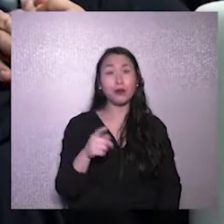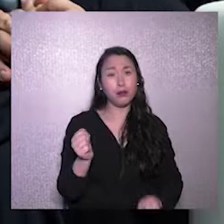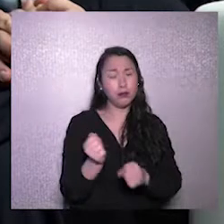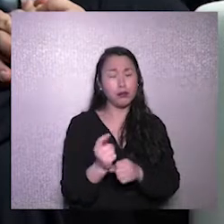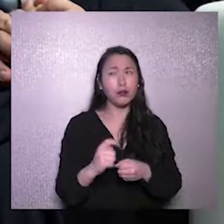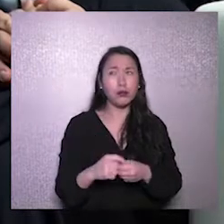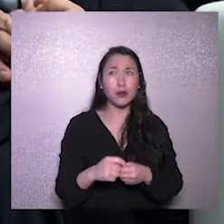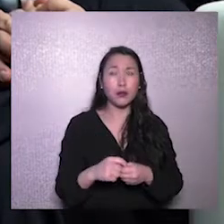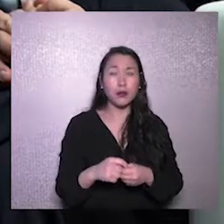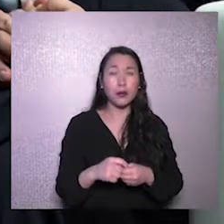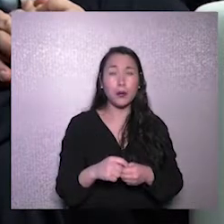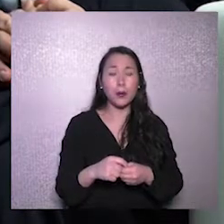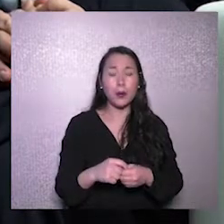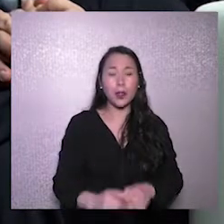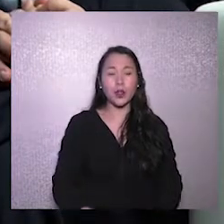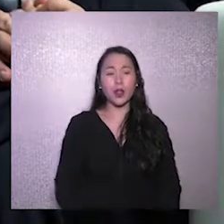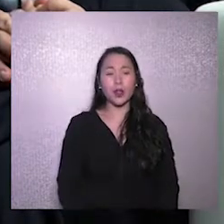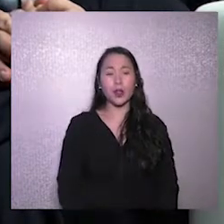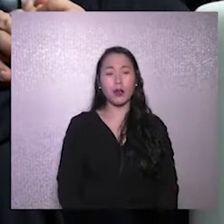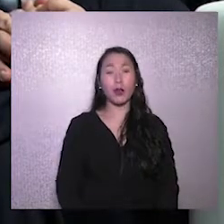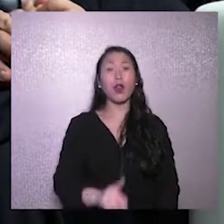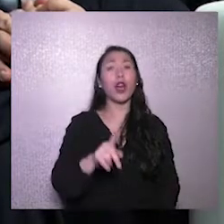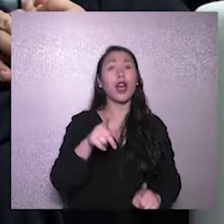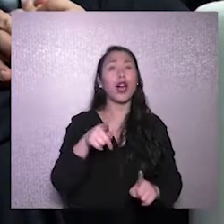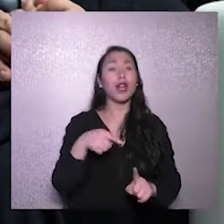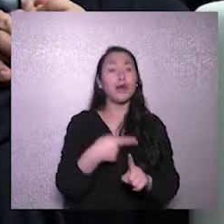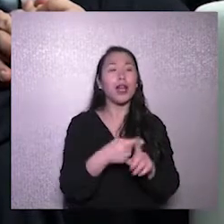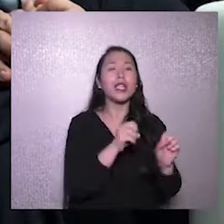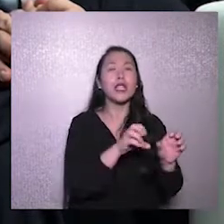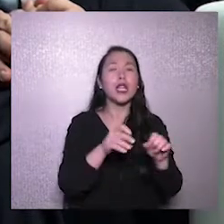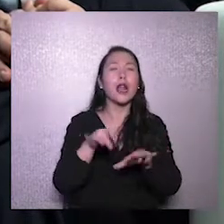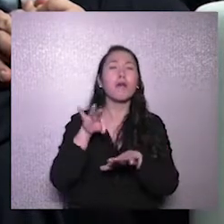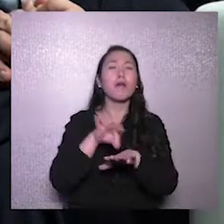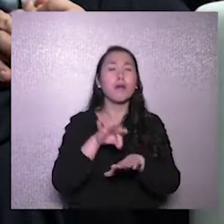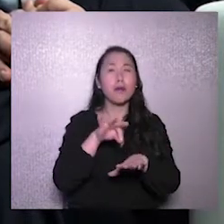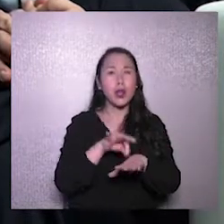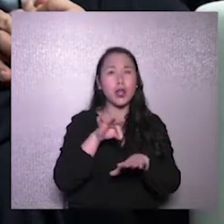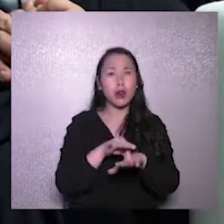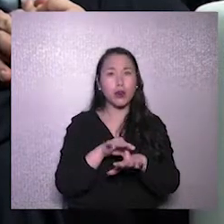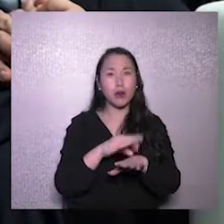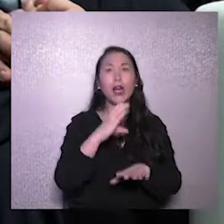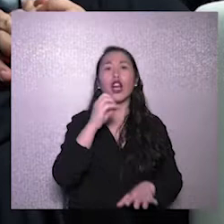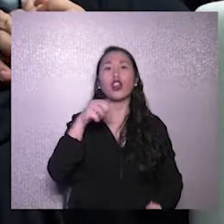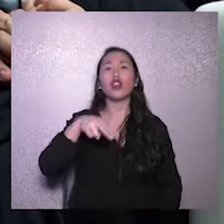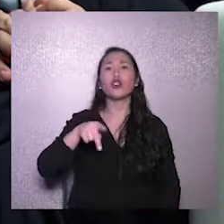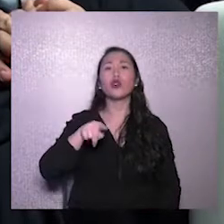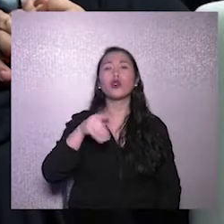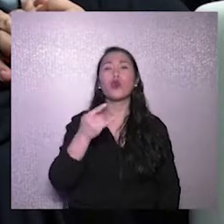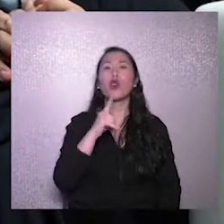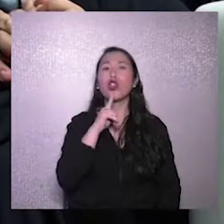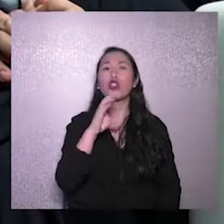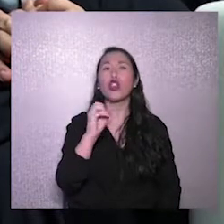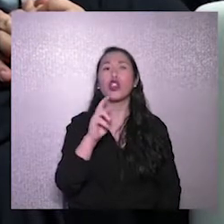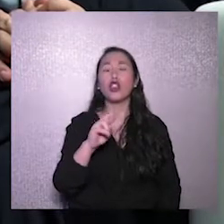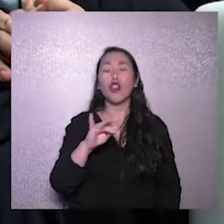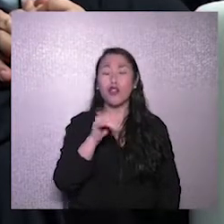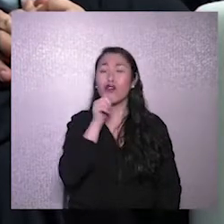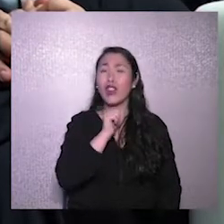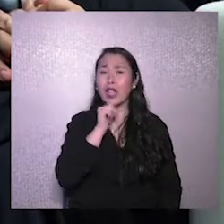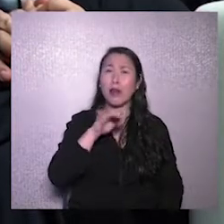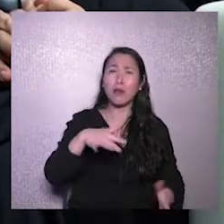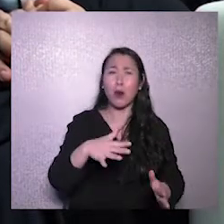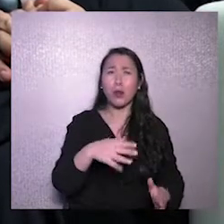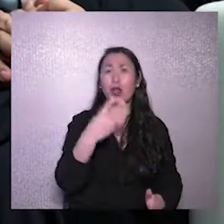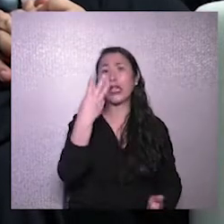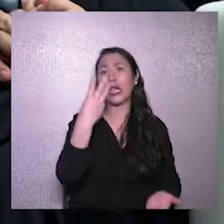¿no? Pero hay que formar además médicos y para los consultorios, en los consultorios faltan hoy día por lo menos